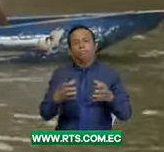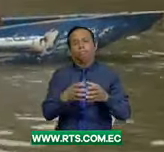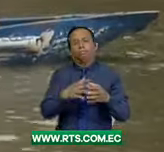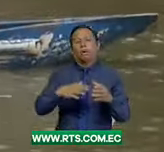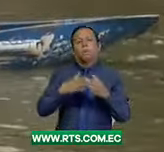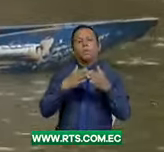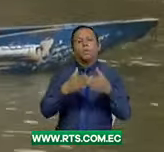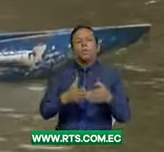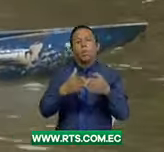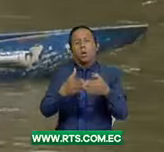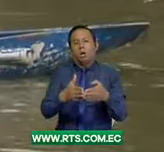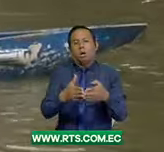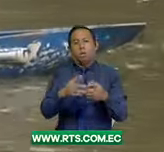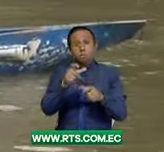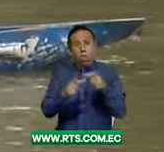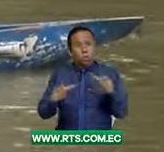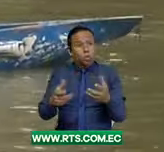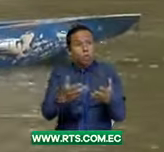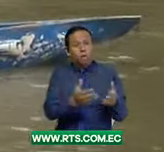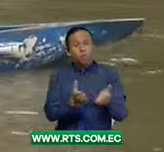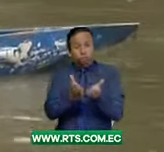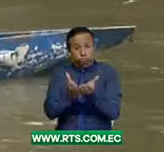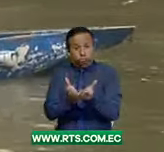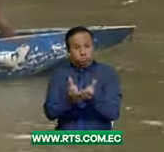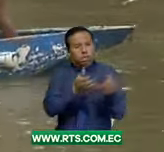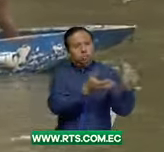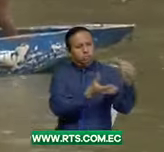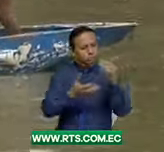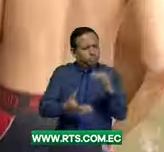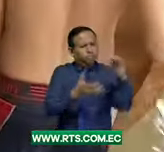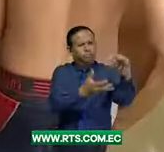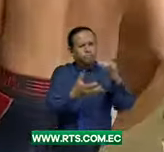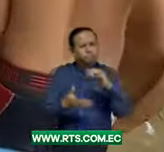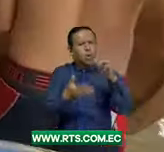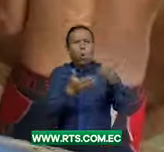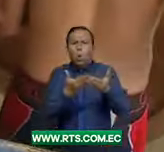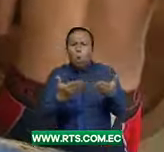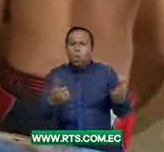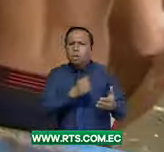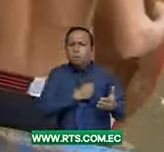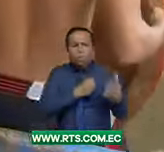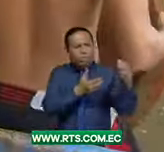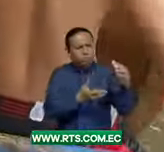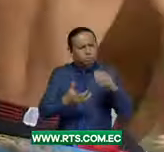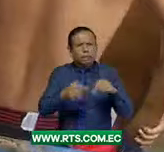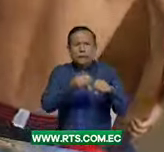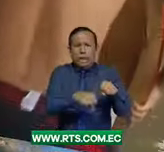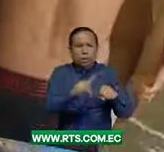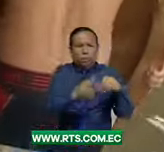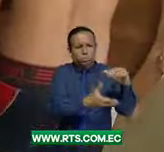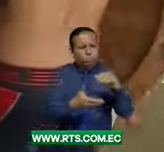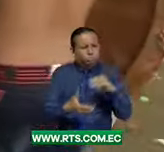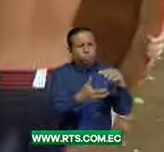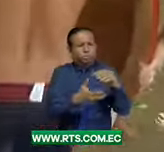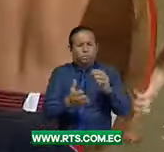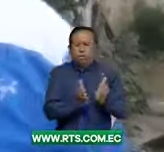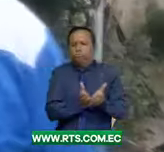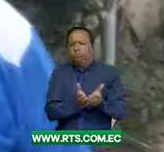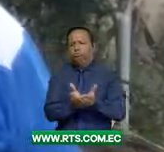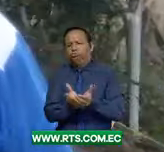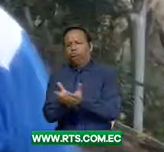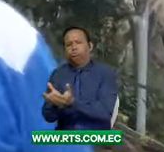lograron sacar sus enseres para tratar de salvarlos o por lo menos evitar que todo se dañe con la subida del agua.